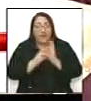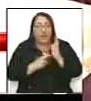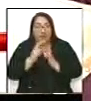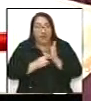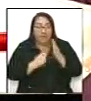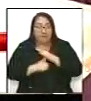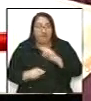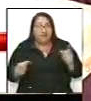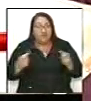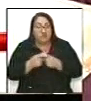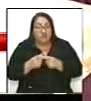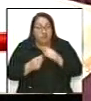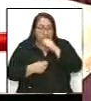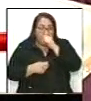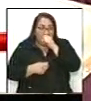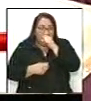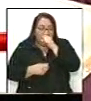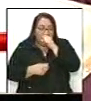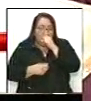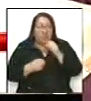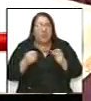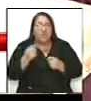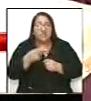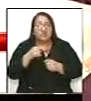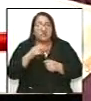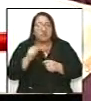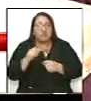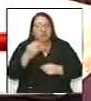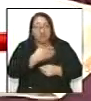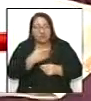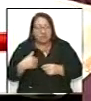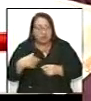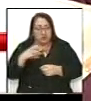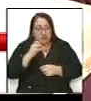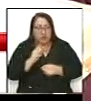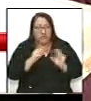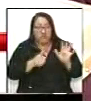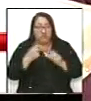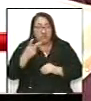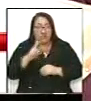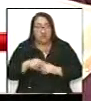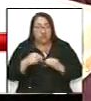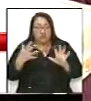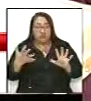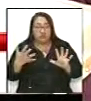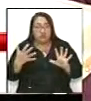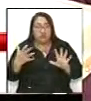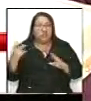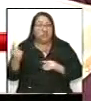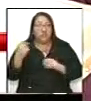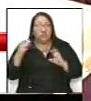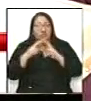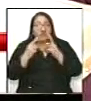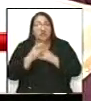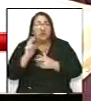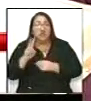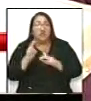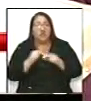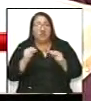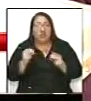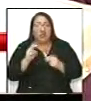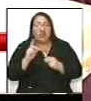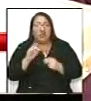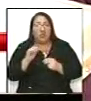interno de la Comisión de Gracias Presidenciales, aprobado por resolución ministerial 062-2010, solo regula dos categorías de